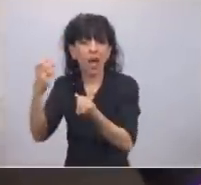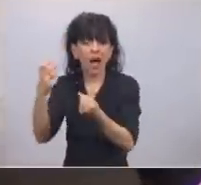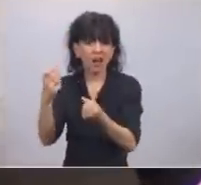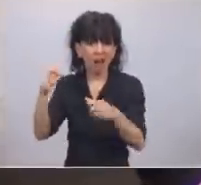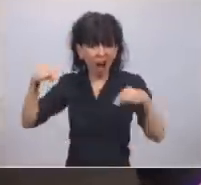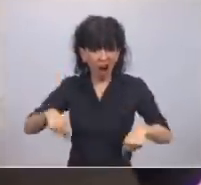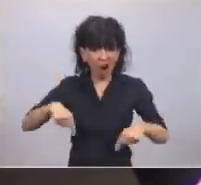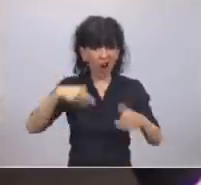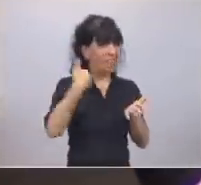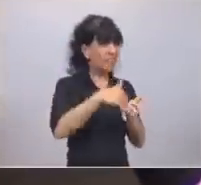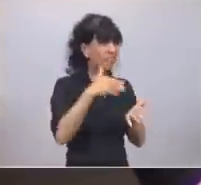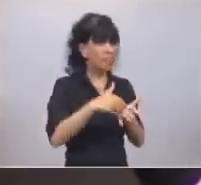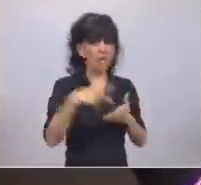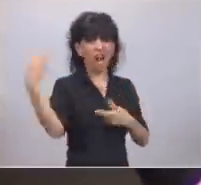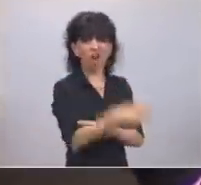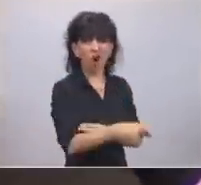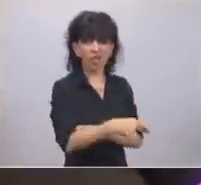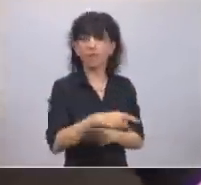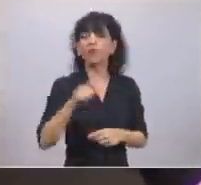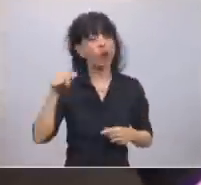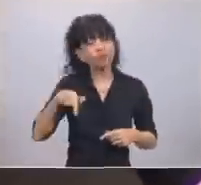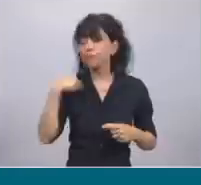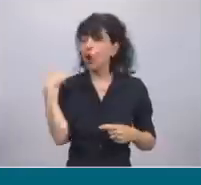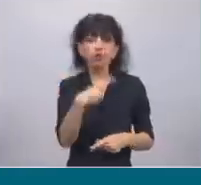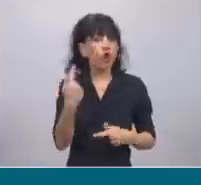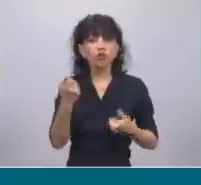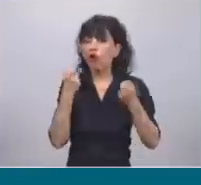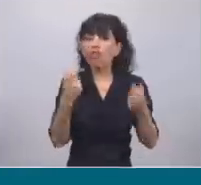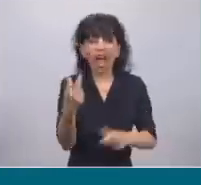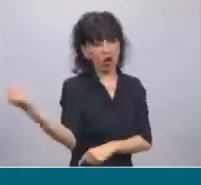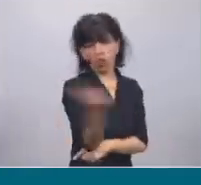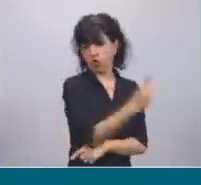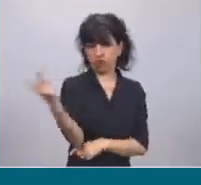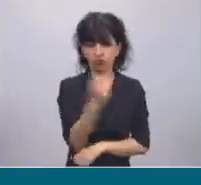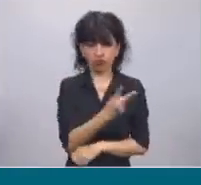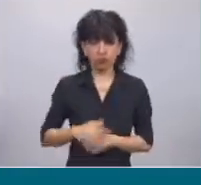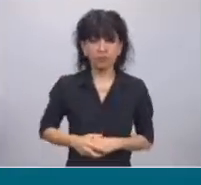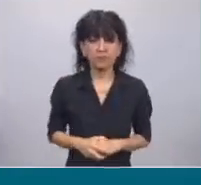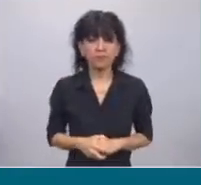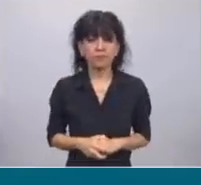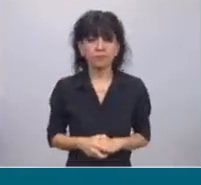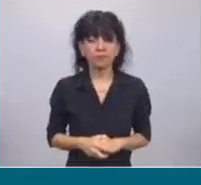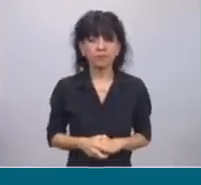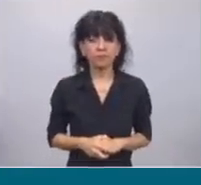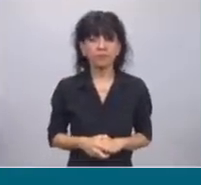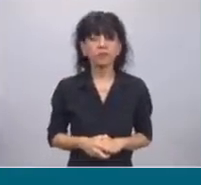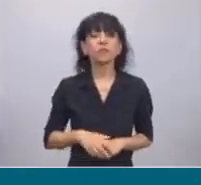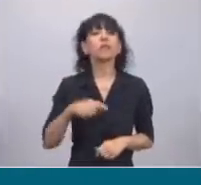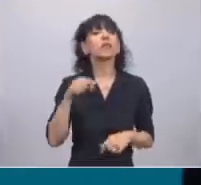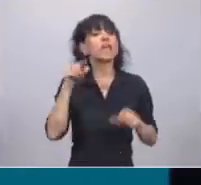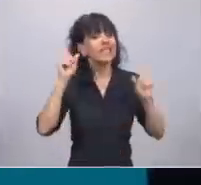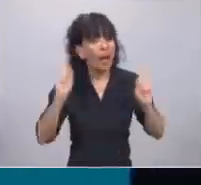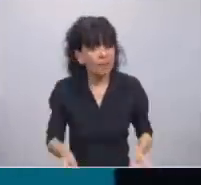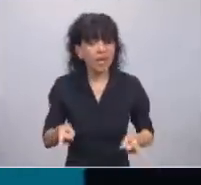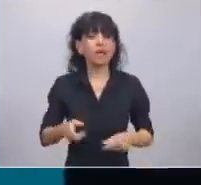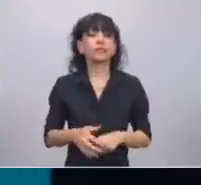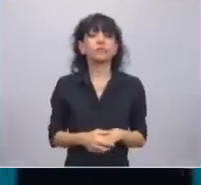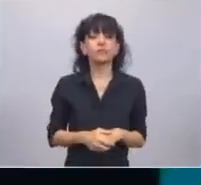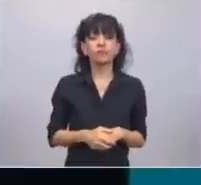de trabajo para nuestras personas con discapacidad. Y acompañar